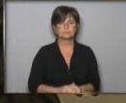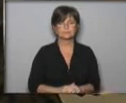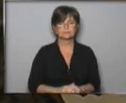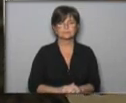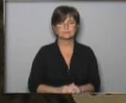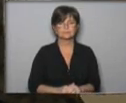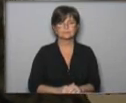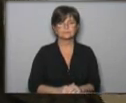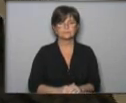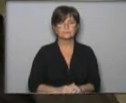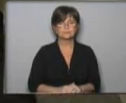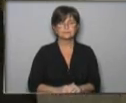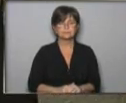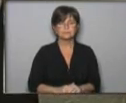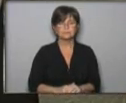Sí.